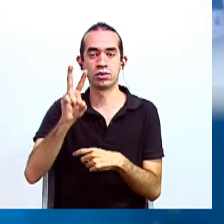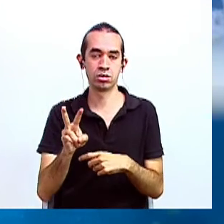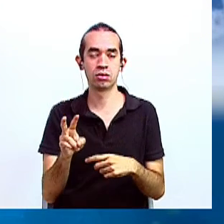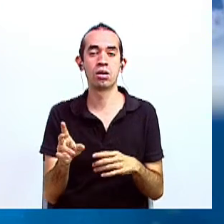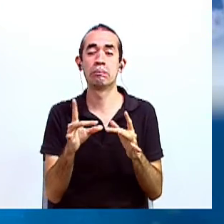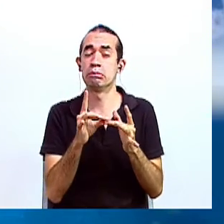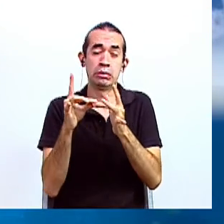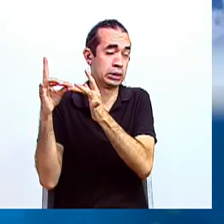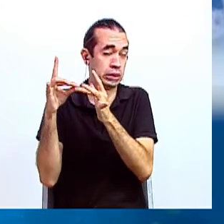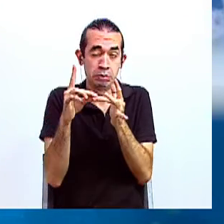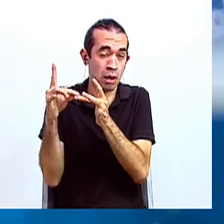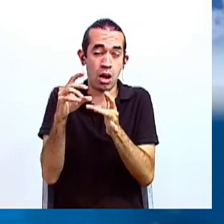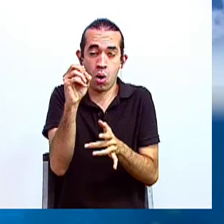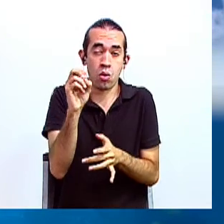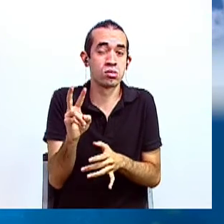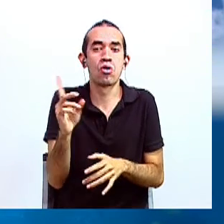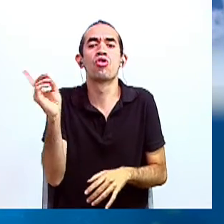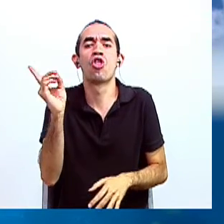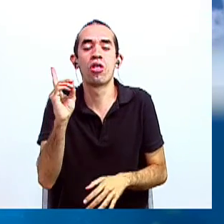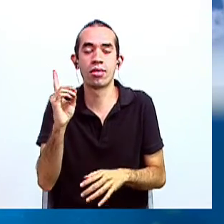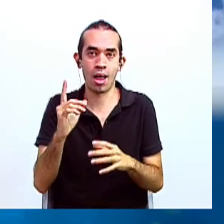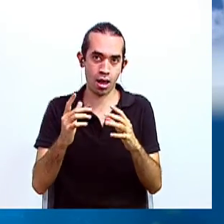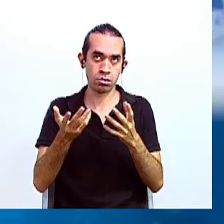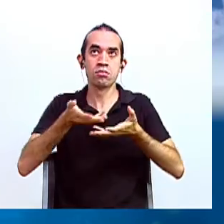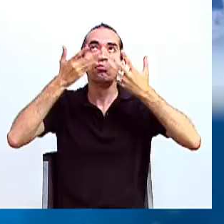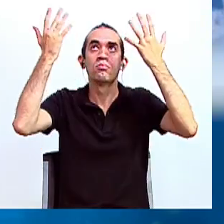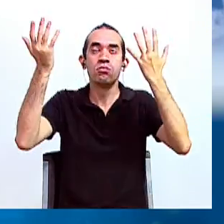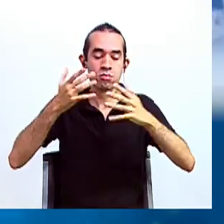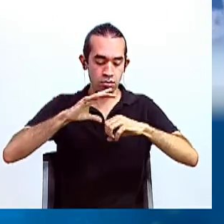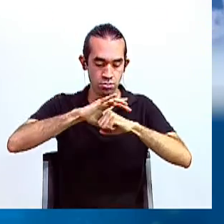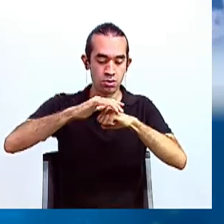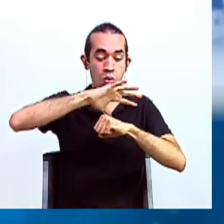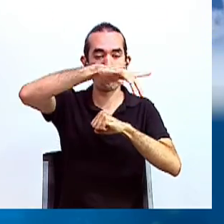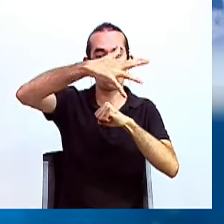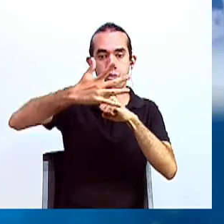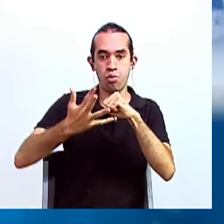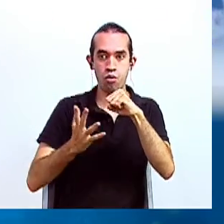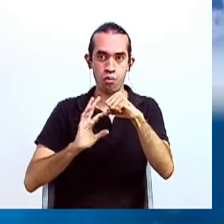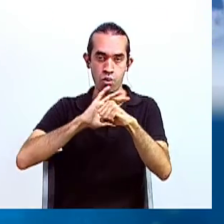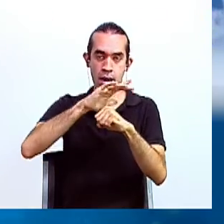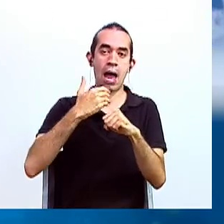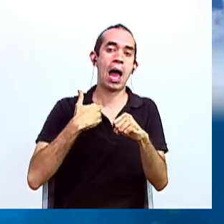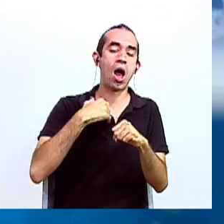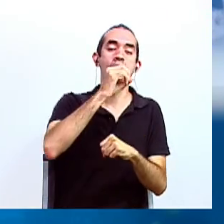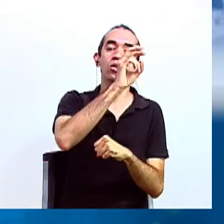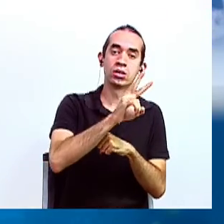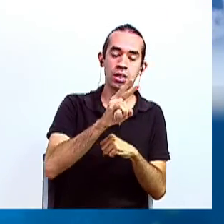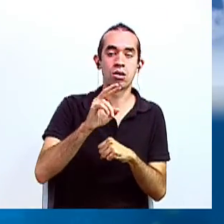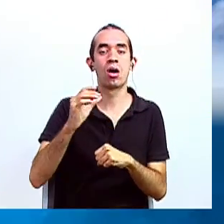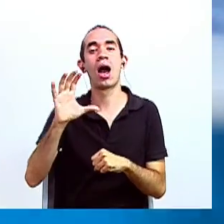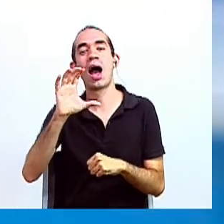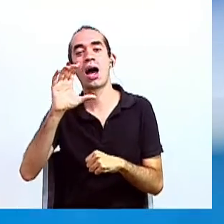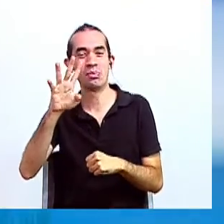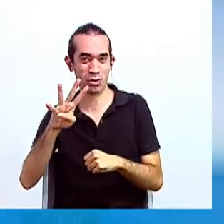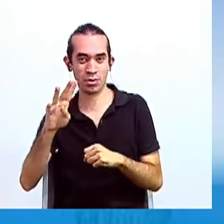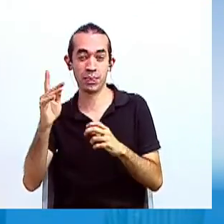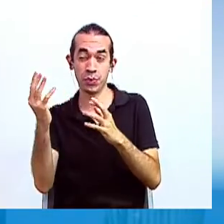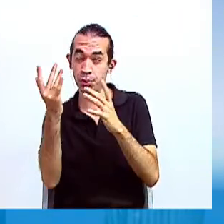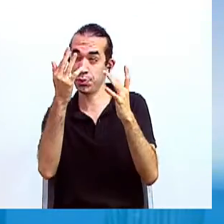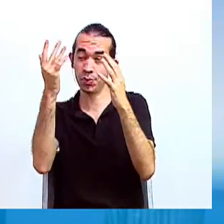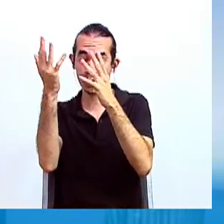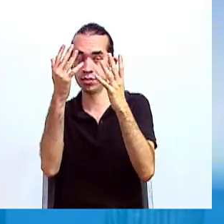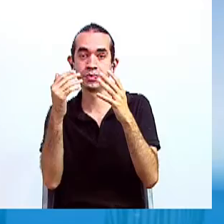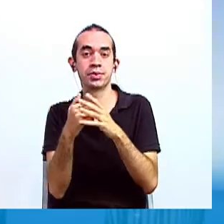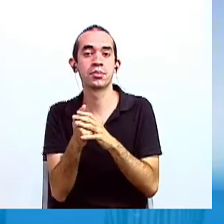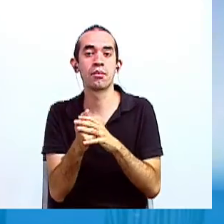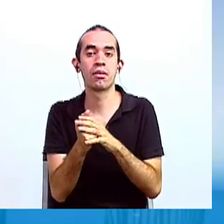de oxígeno para los seres vivos es la atmósfera, donde se encuentra oxígeno y carbono gaseoso. Cuando los animales y los